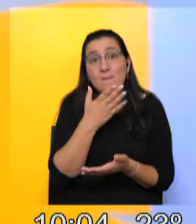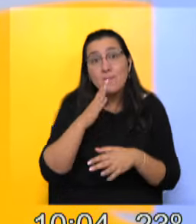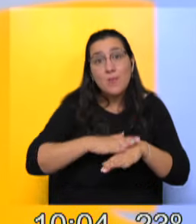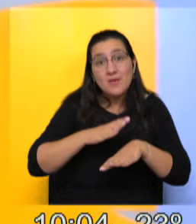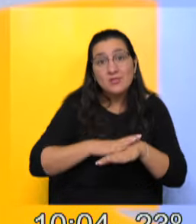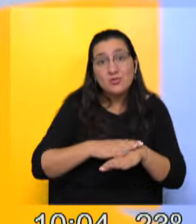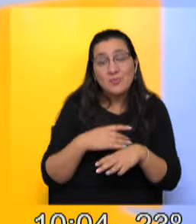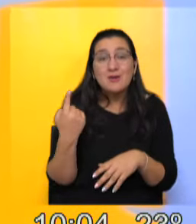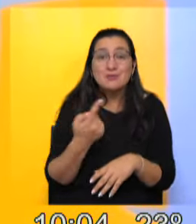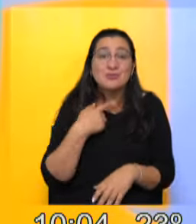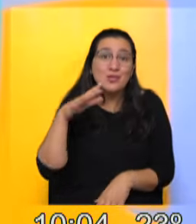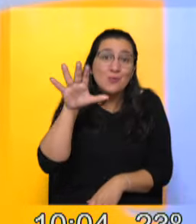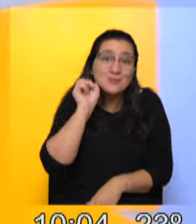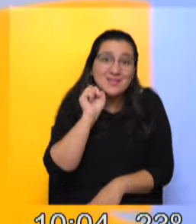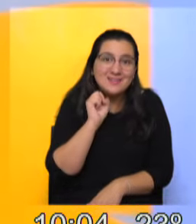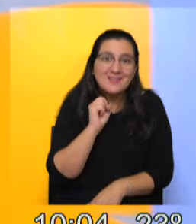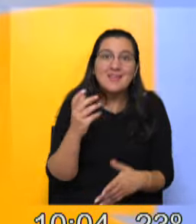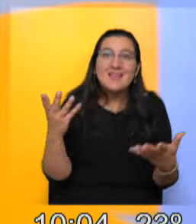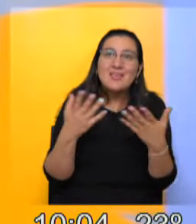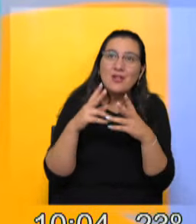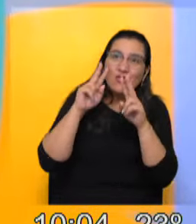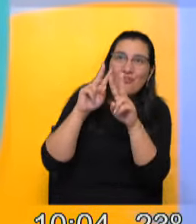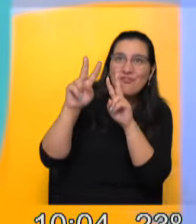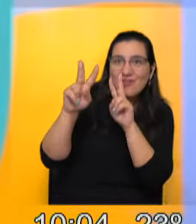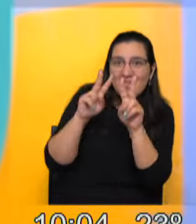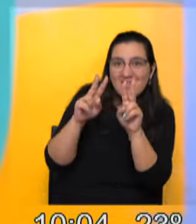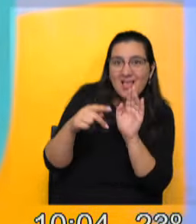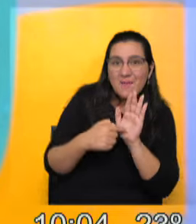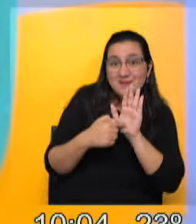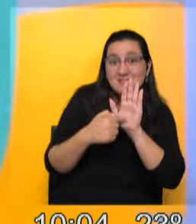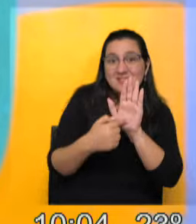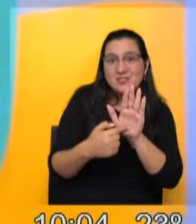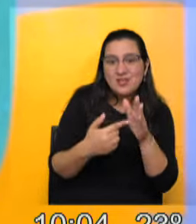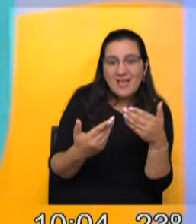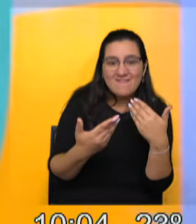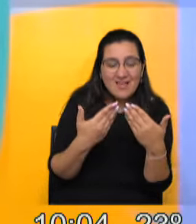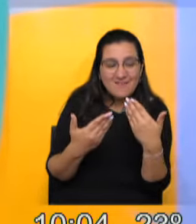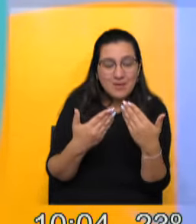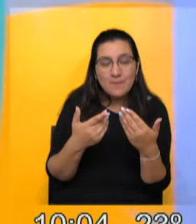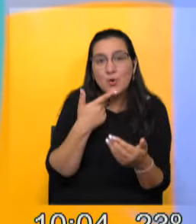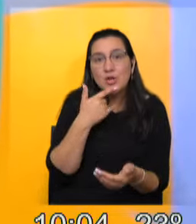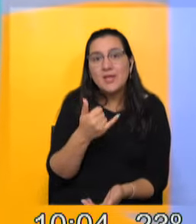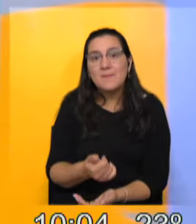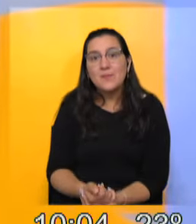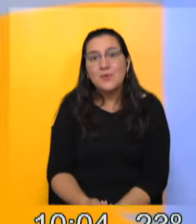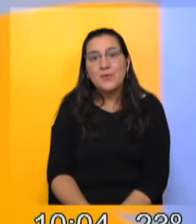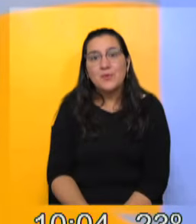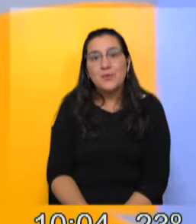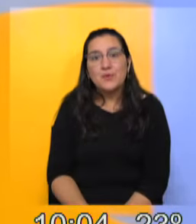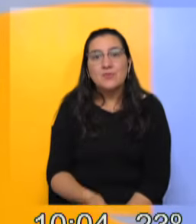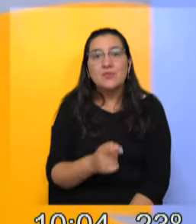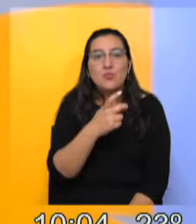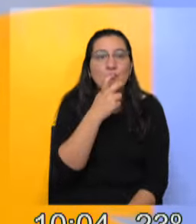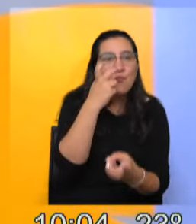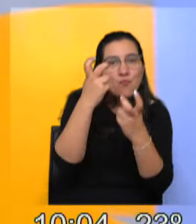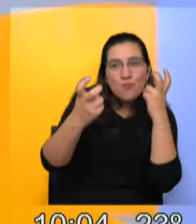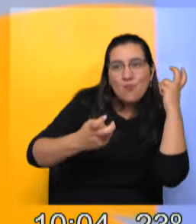siempre escucharte. Y ahora cuando veía un poco esa presentación en la que se hablaba, por ejemplo, de tu